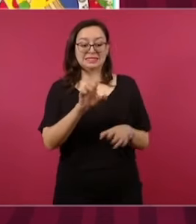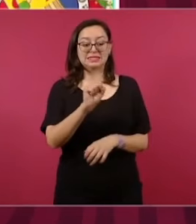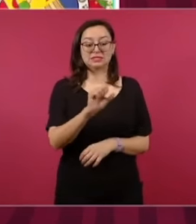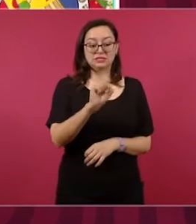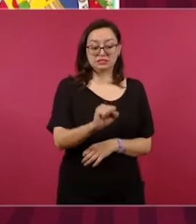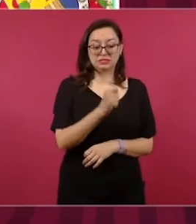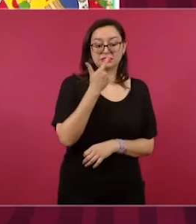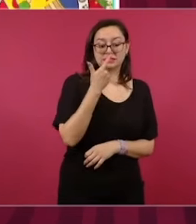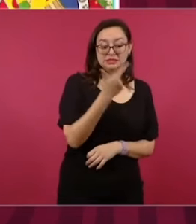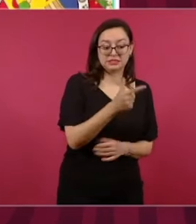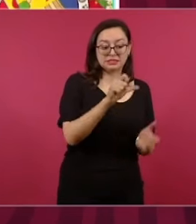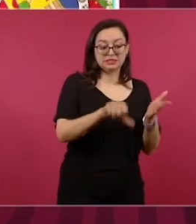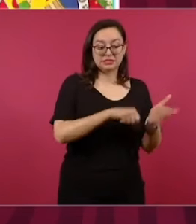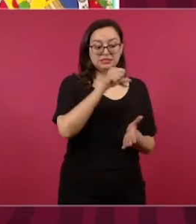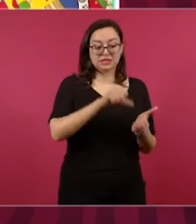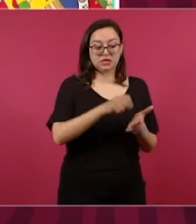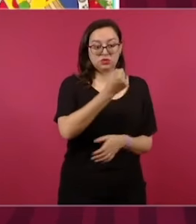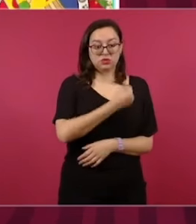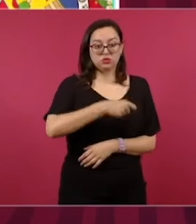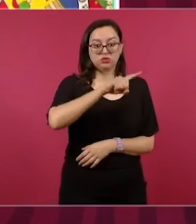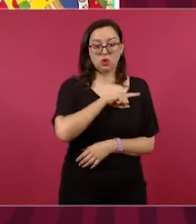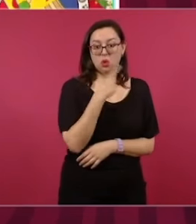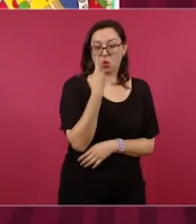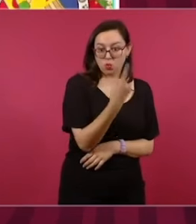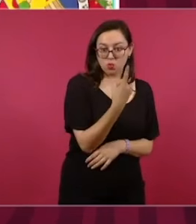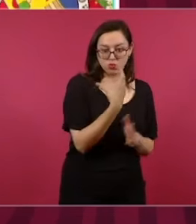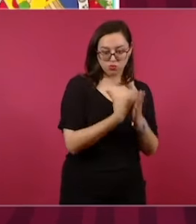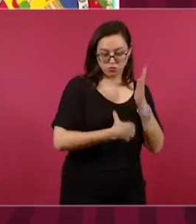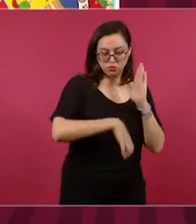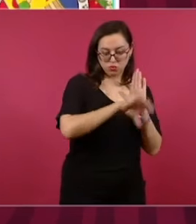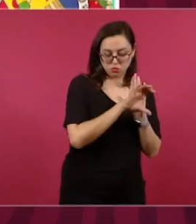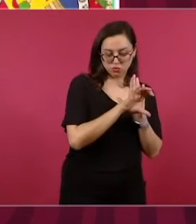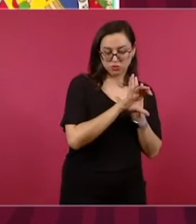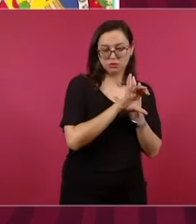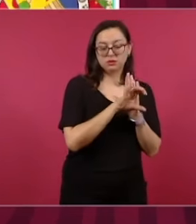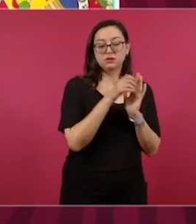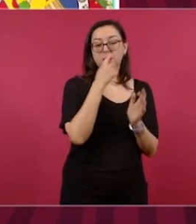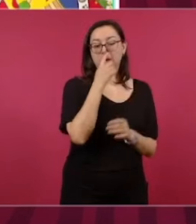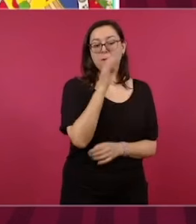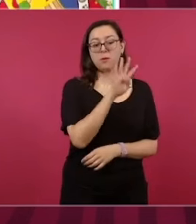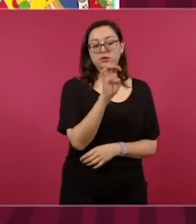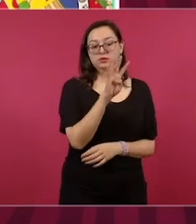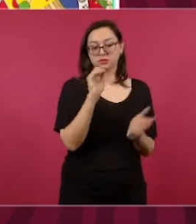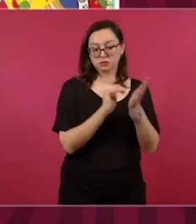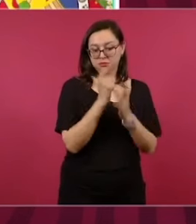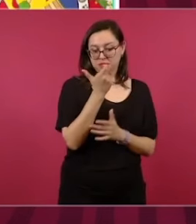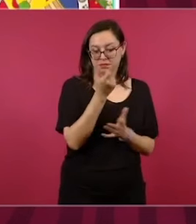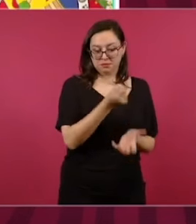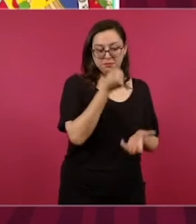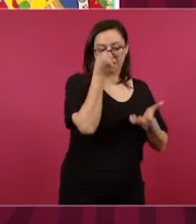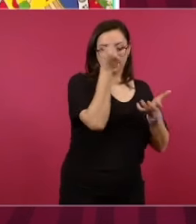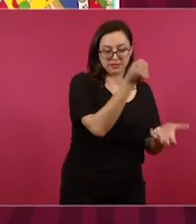767 en centros de salud de un consultorio, los cuales recibirán